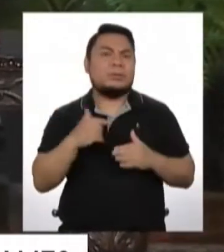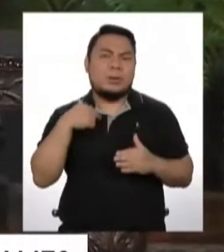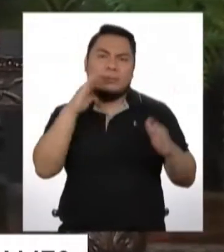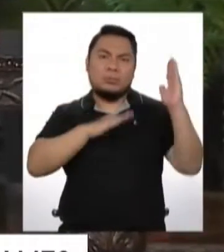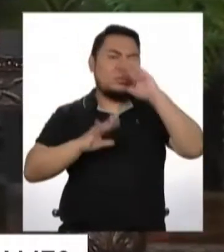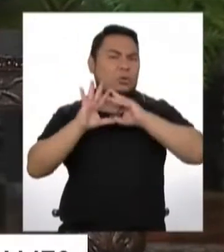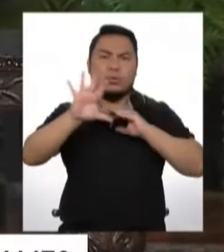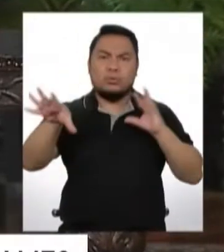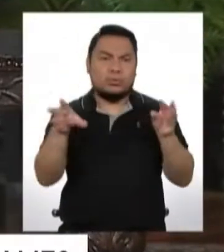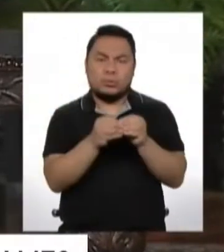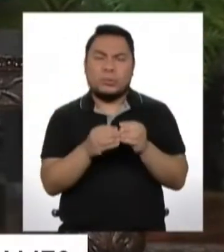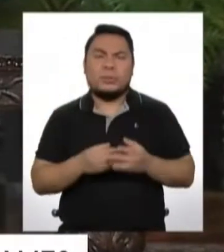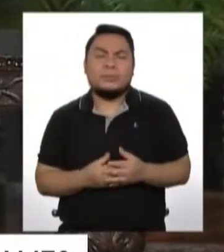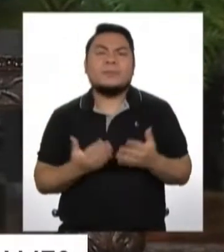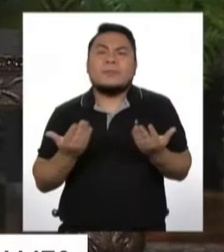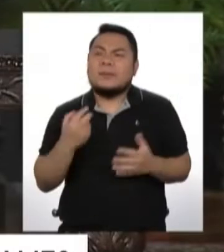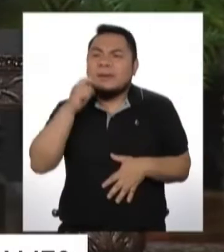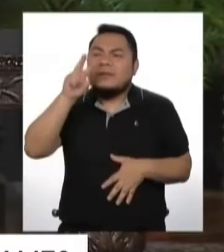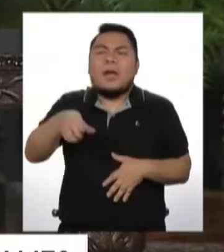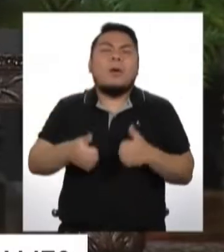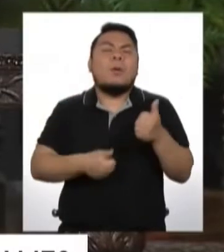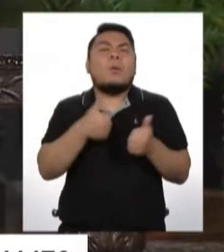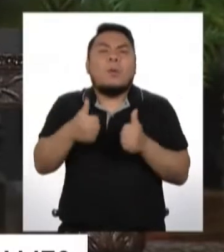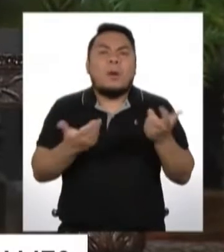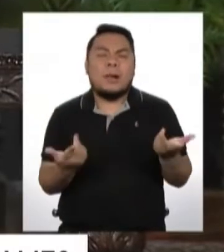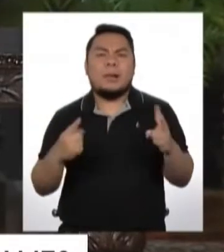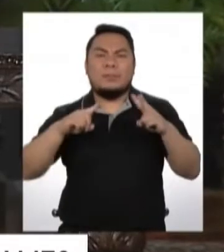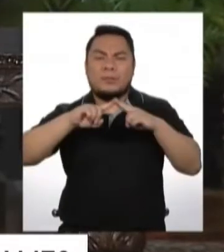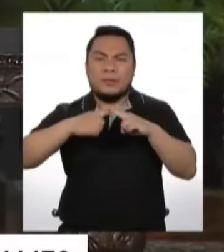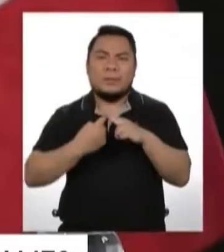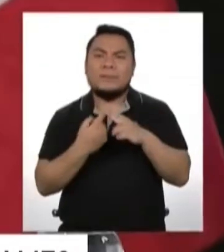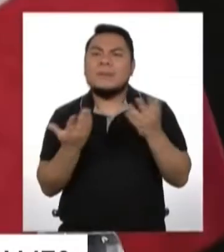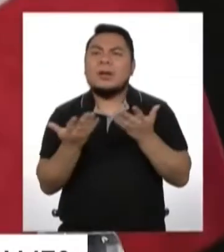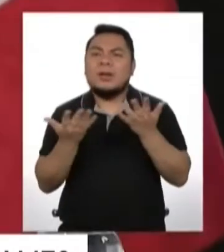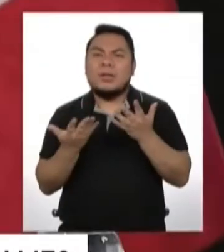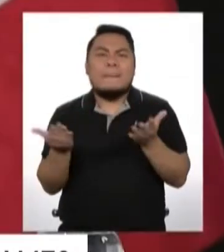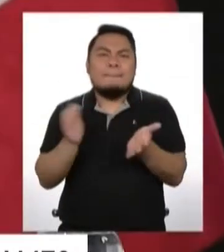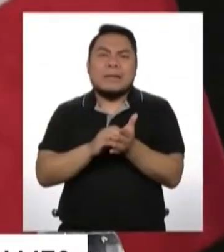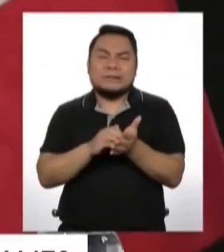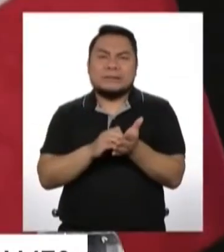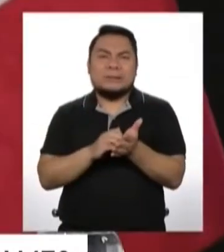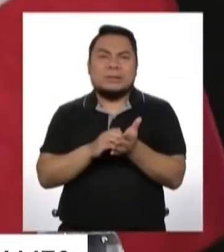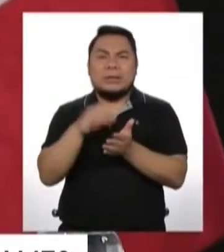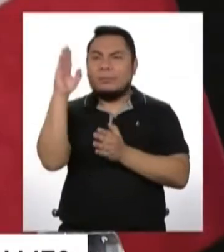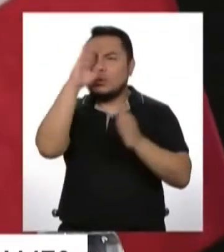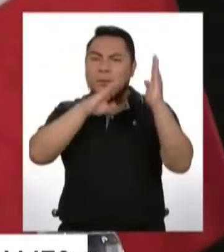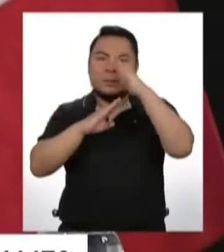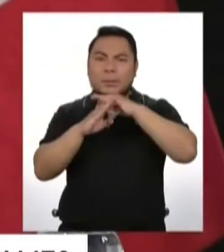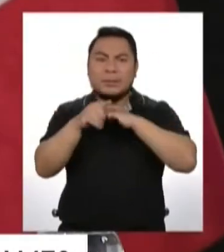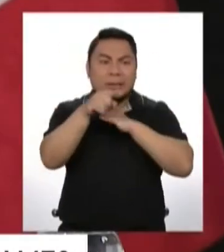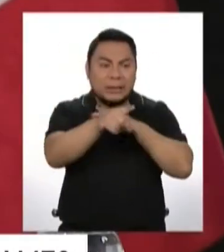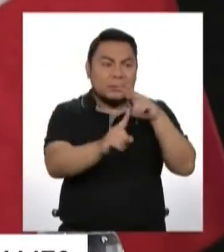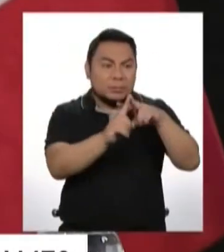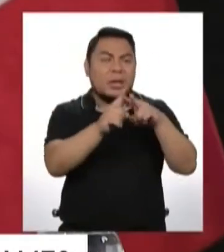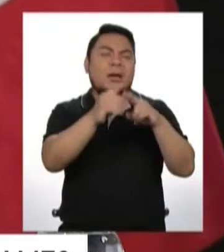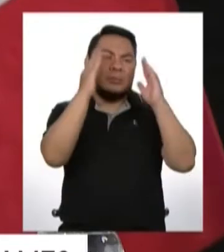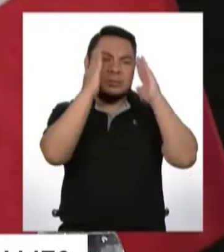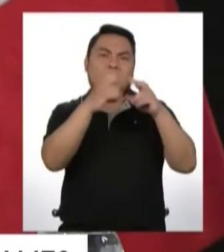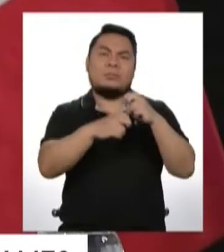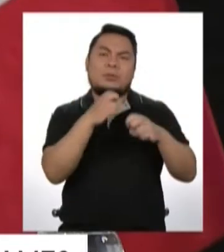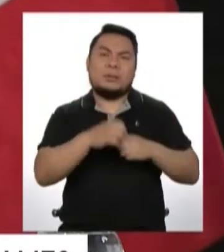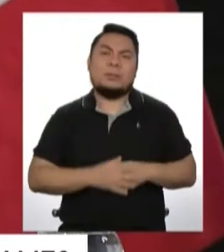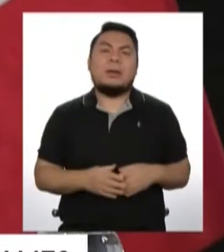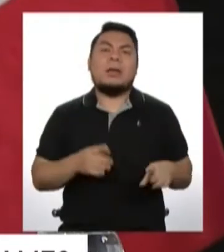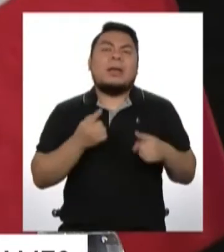los problemas comienzan a generar mayor preocupación para atender esos problemas, ¿no? Pero